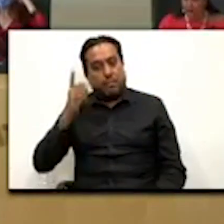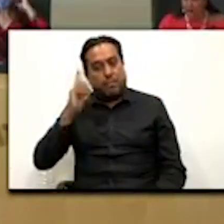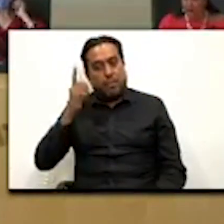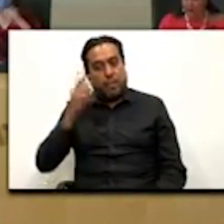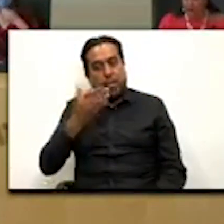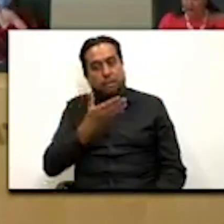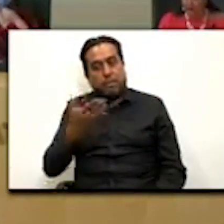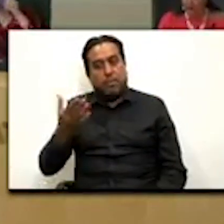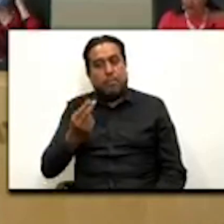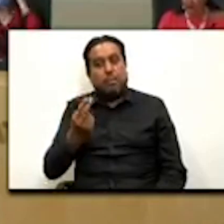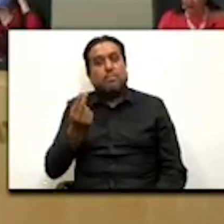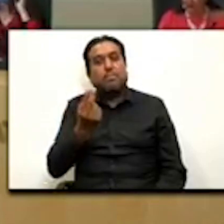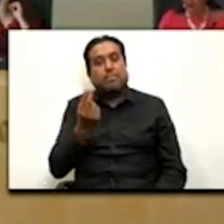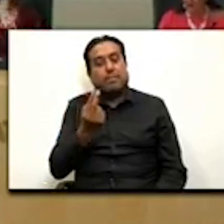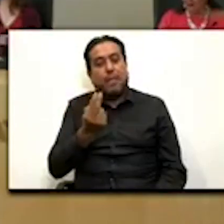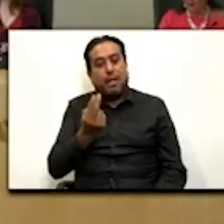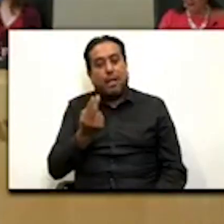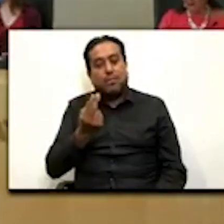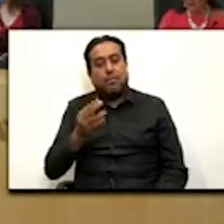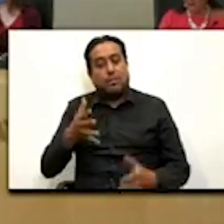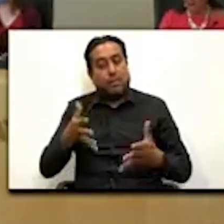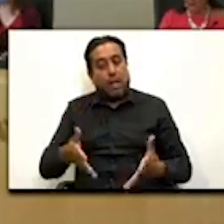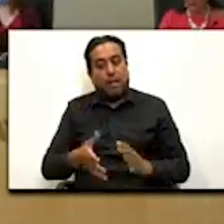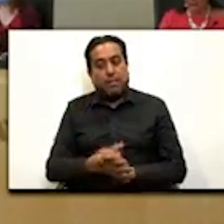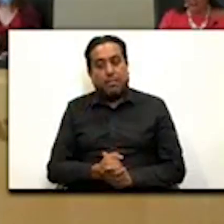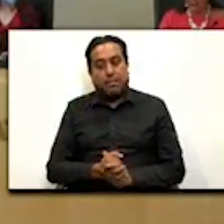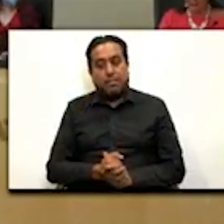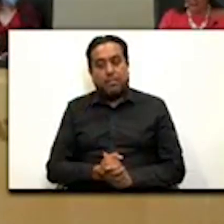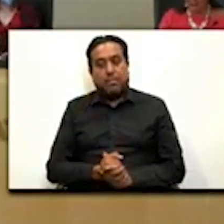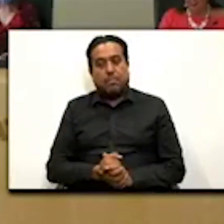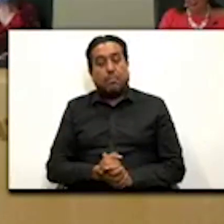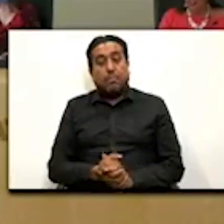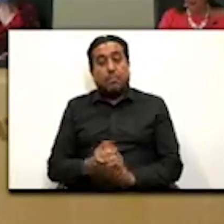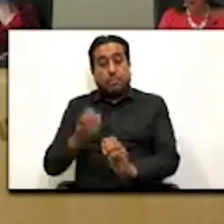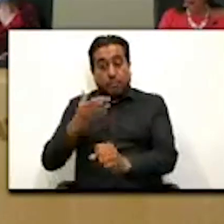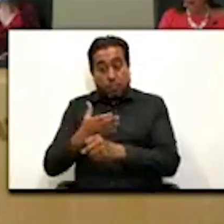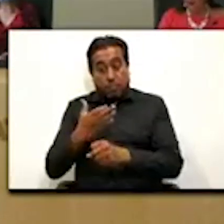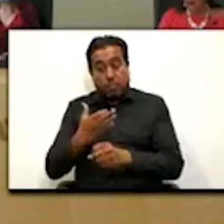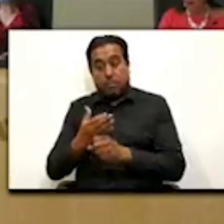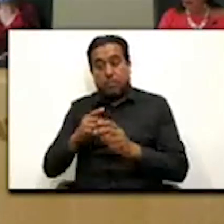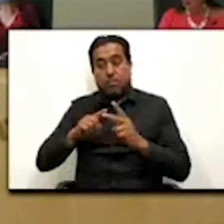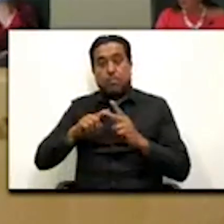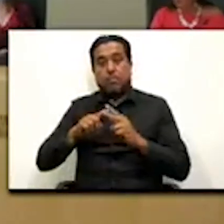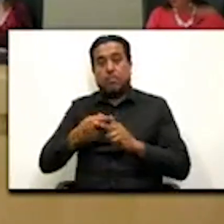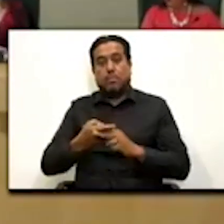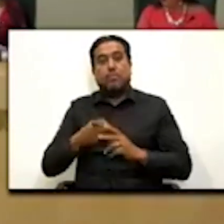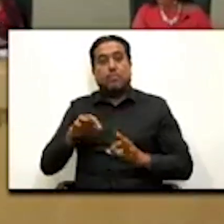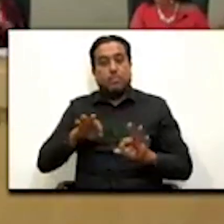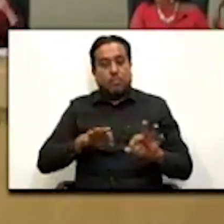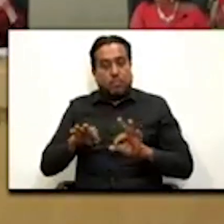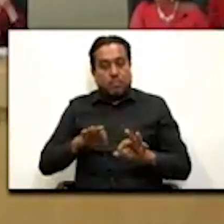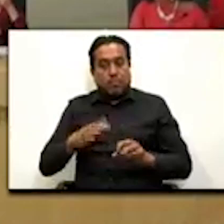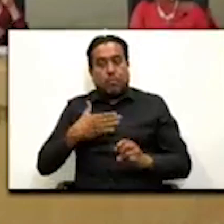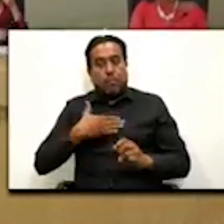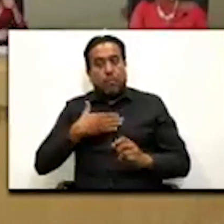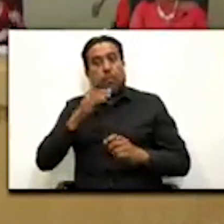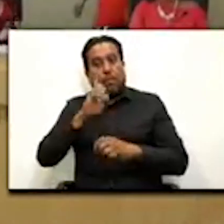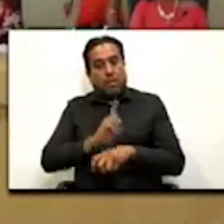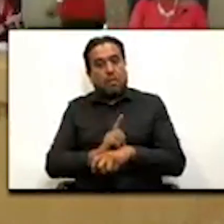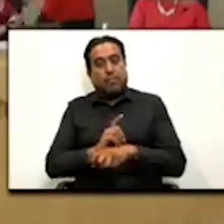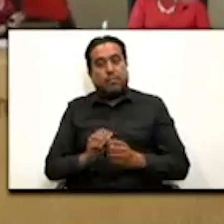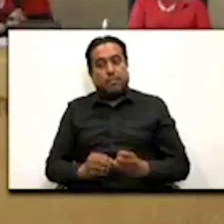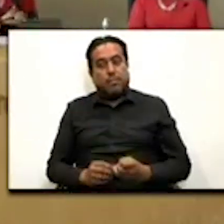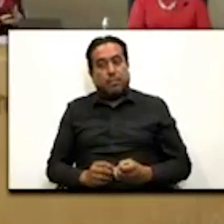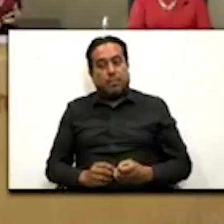Determine el número de diputados plurinominales por lo pronto por primera vez desde el año 2018 el partido Acción Nacional